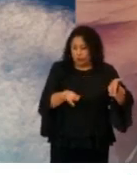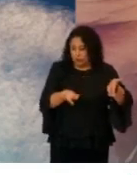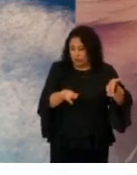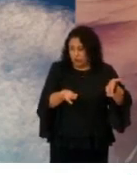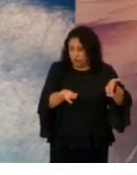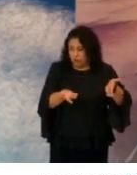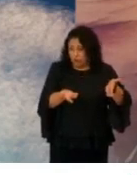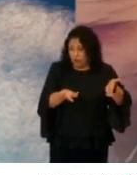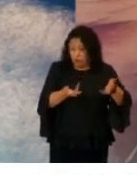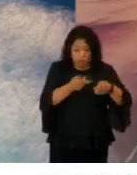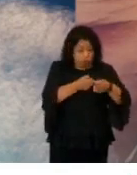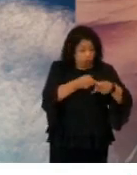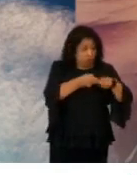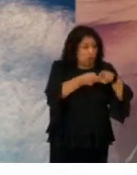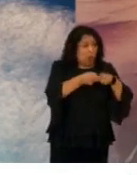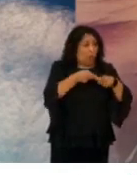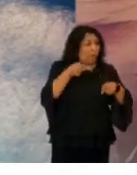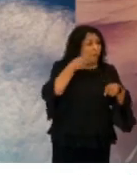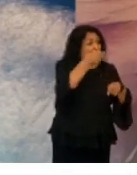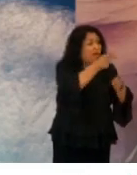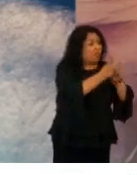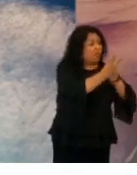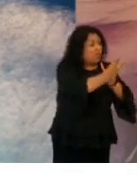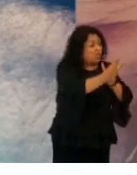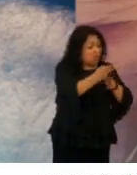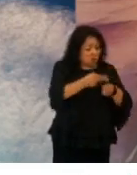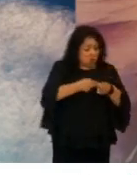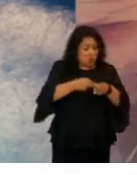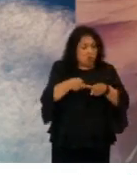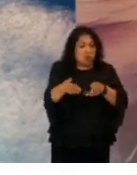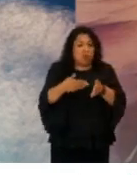¿Vamos a matar al vecino o vamos a preparar la sopa?